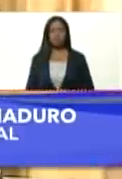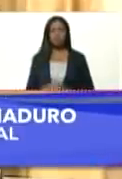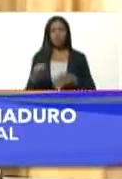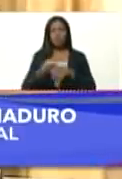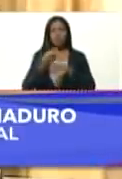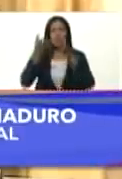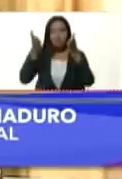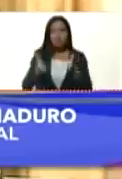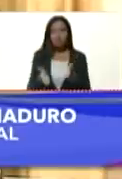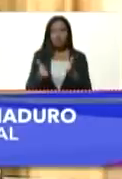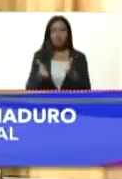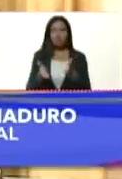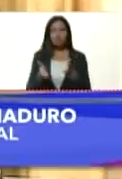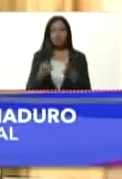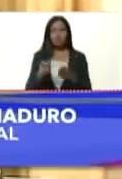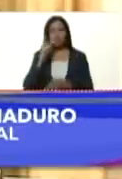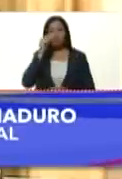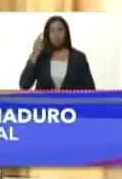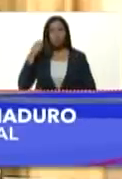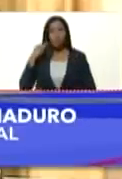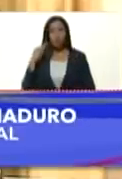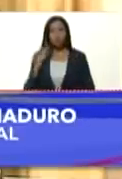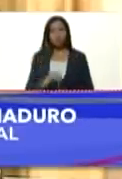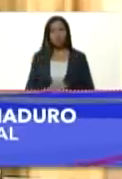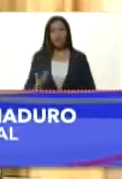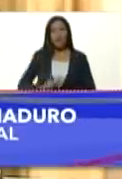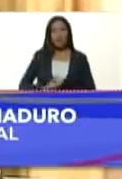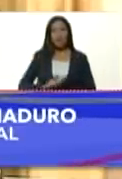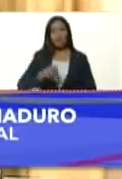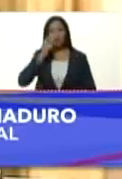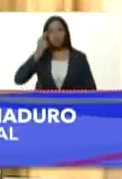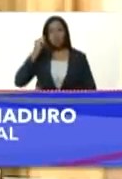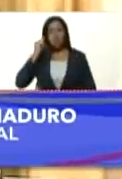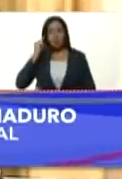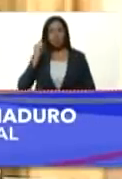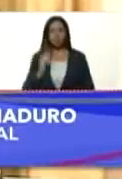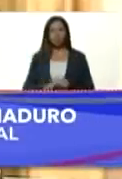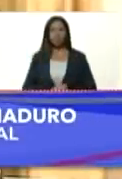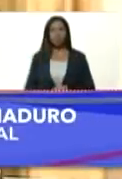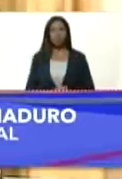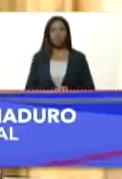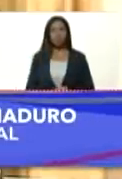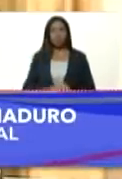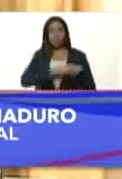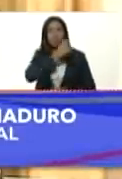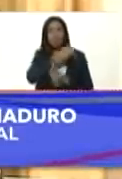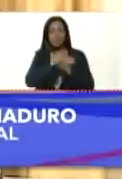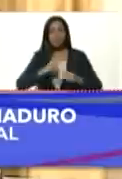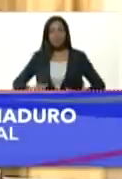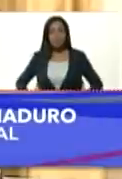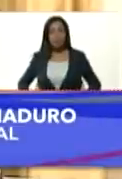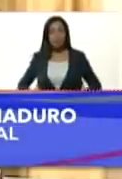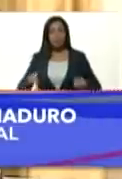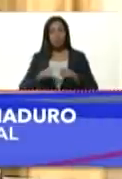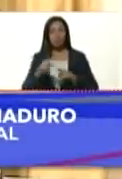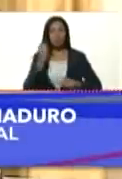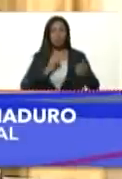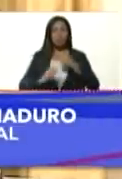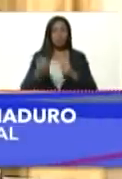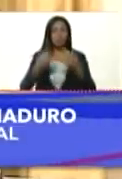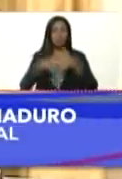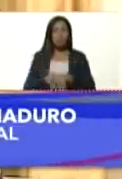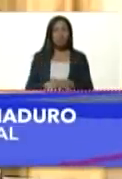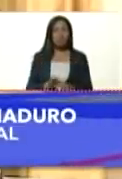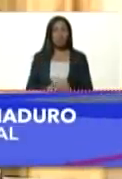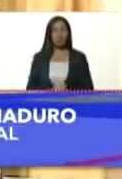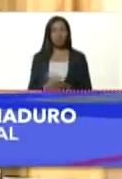Gobernadores, gobernadoras, alcaldes, alcaldesas, jefes militares de las regiones de defensa integral, de